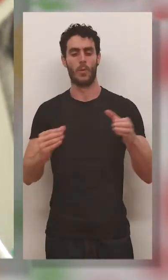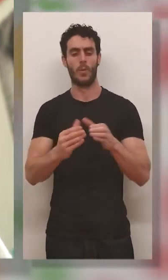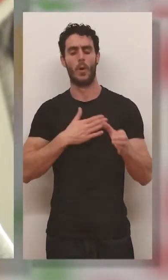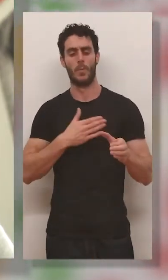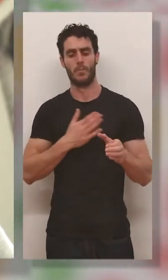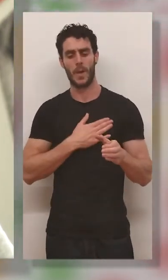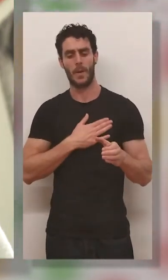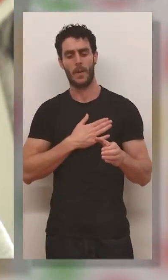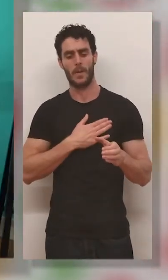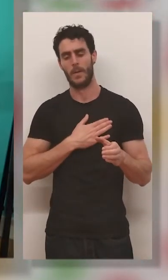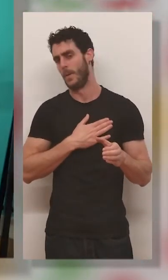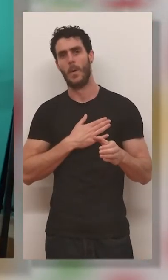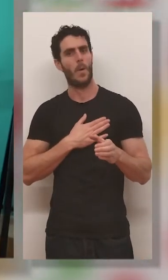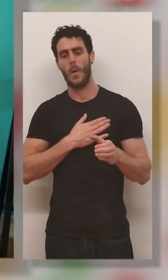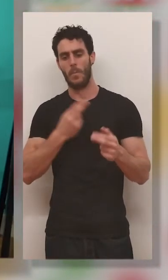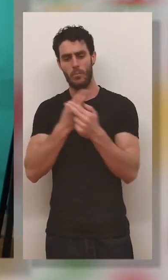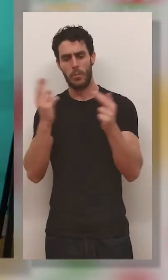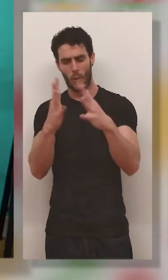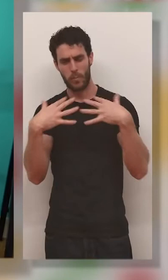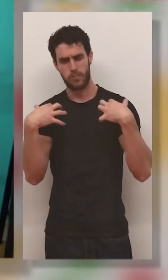un montón de gente.